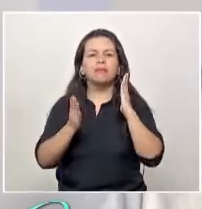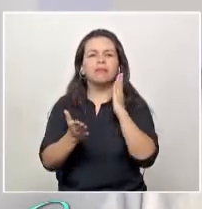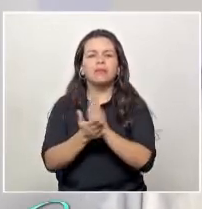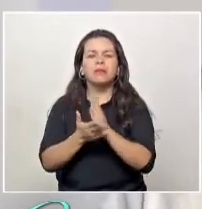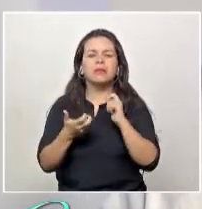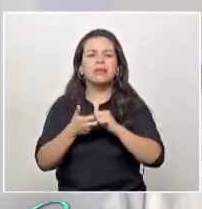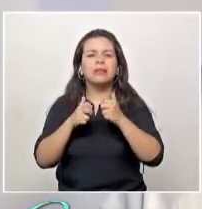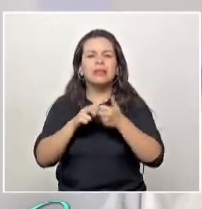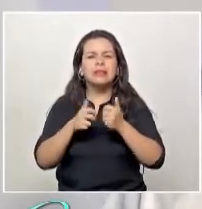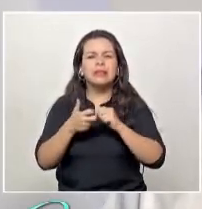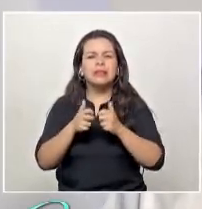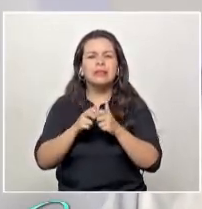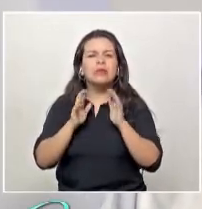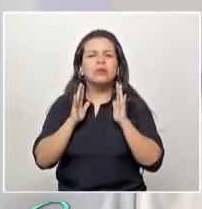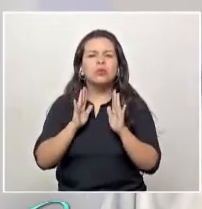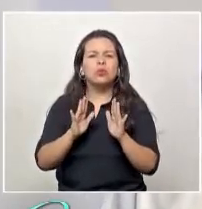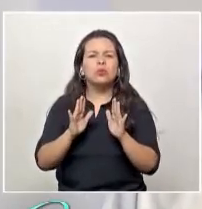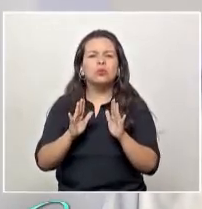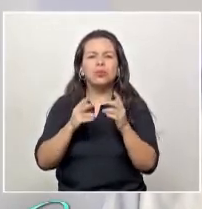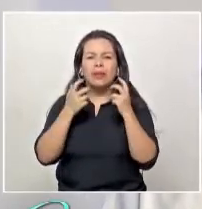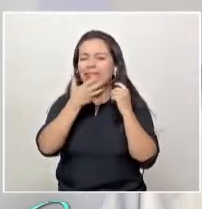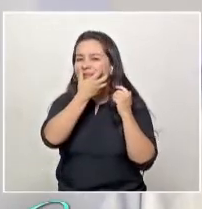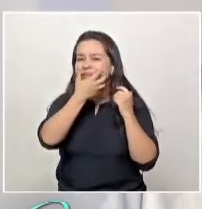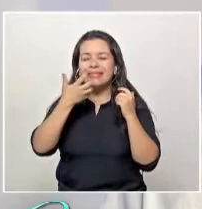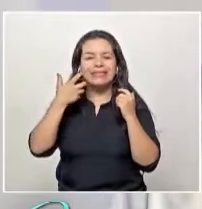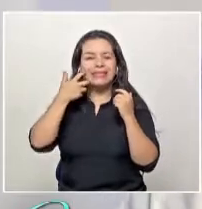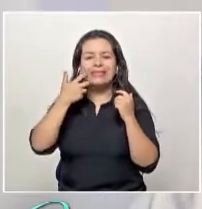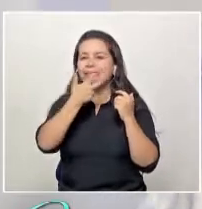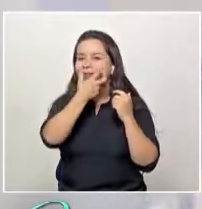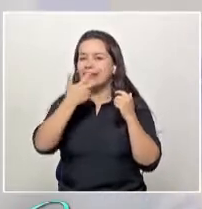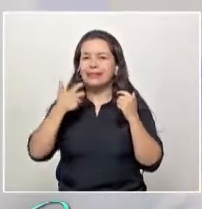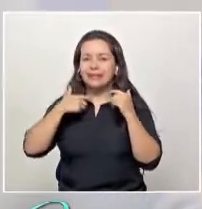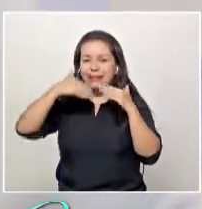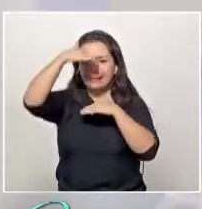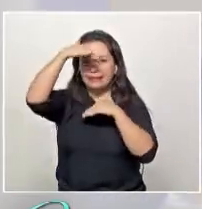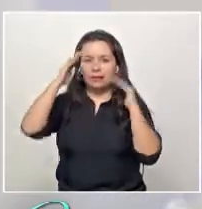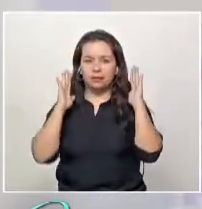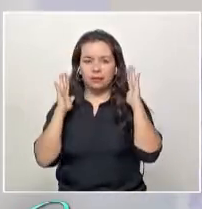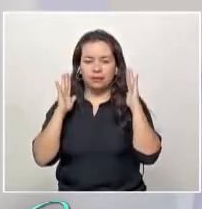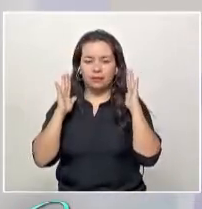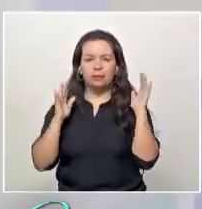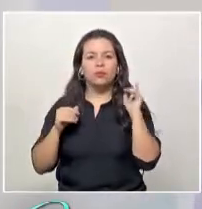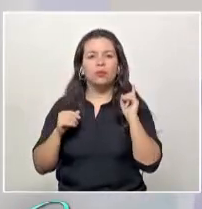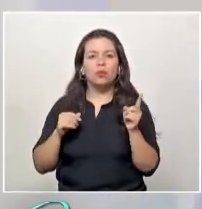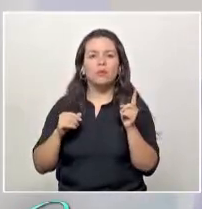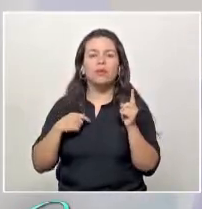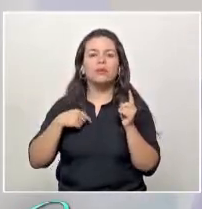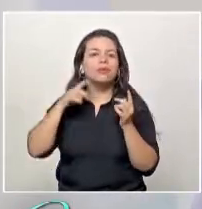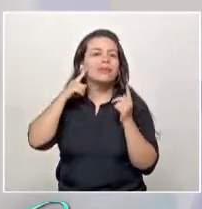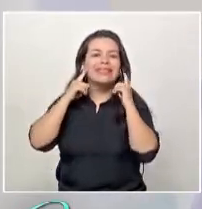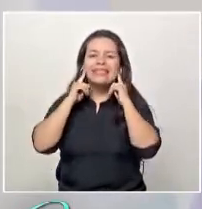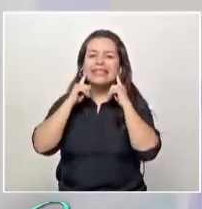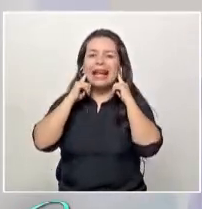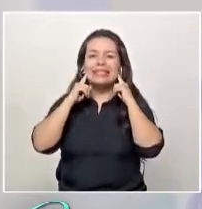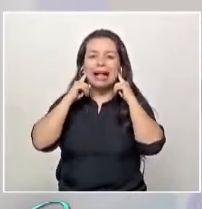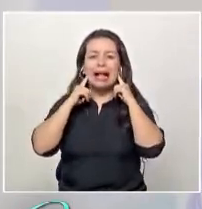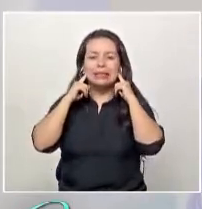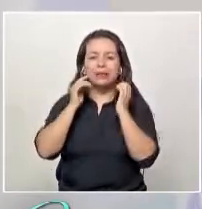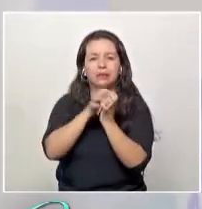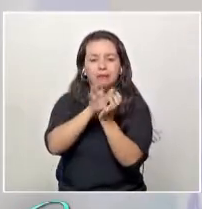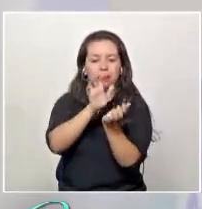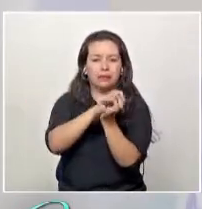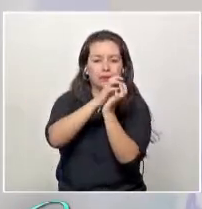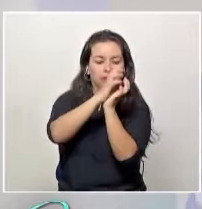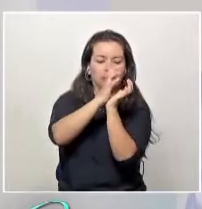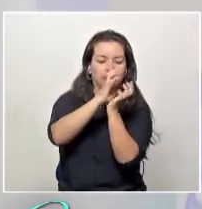con problemas a nivel odontológico. ¿Y a qué le pega eso? A la articulación temporomandibular. Entonces